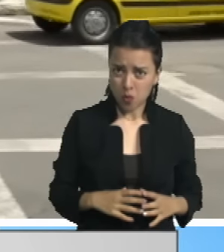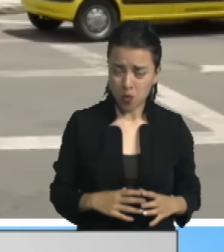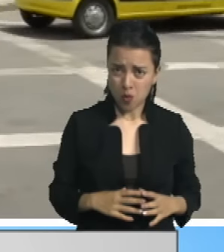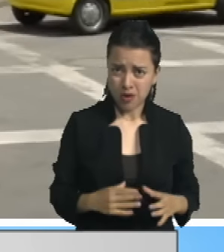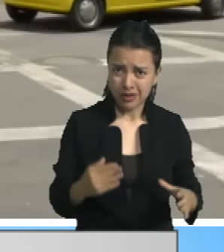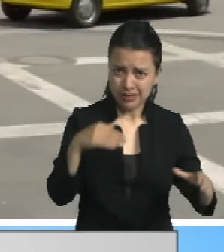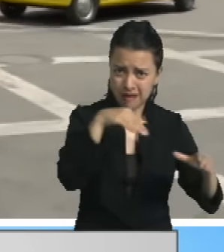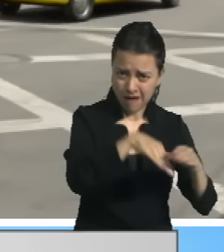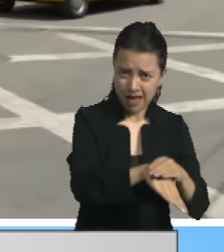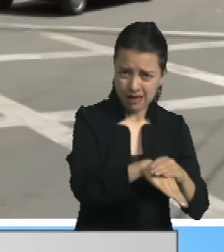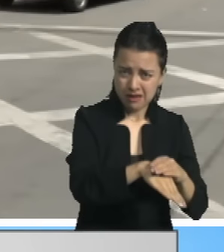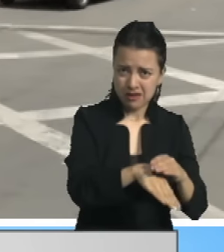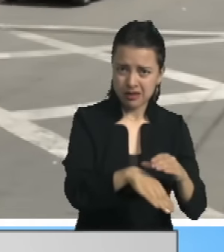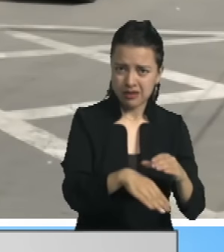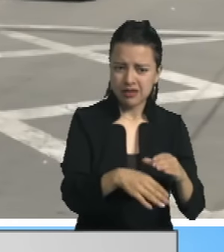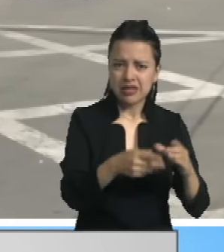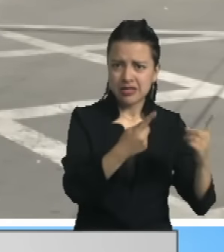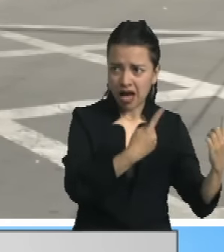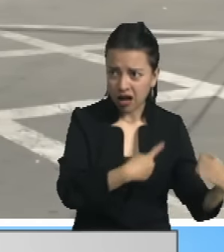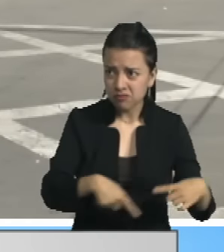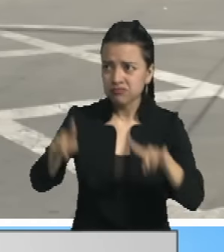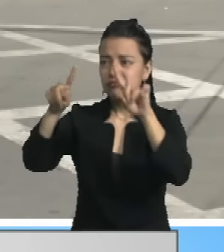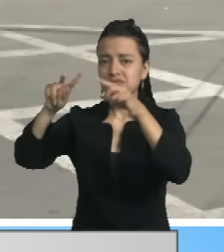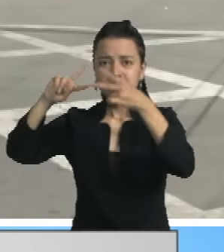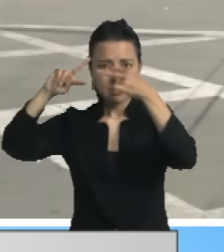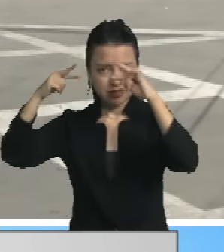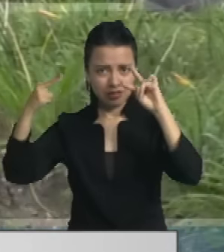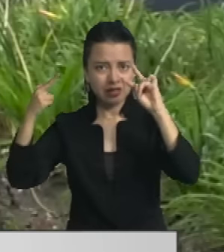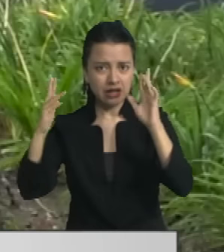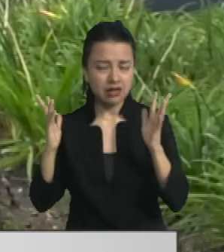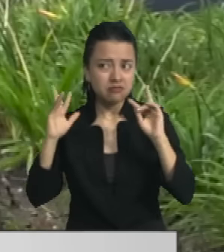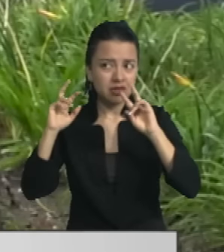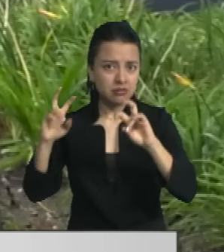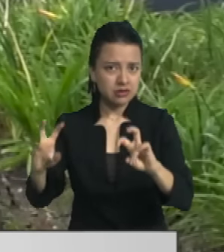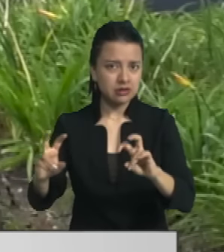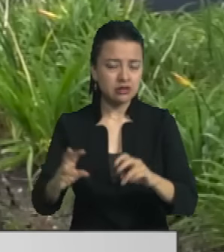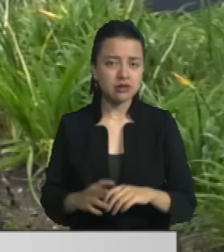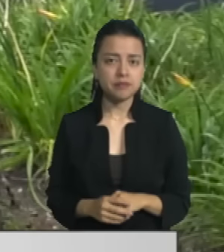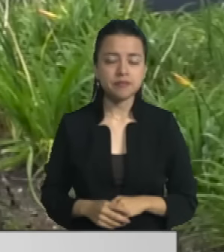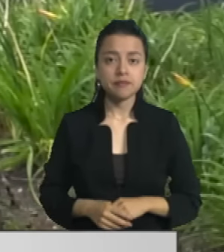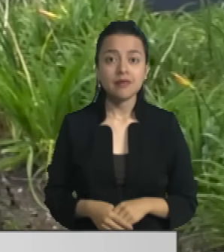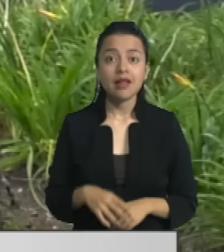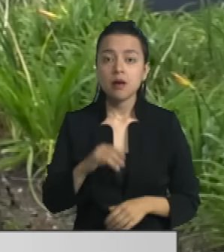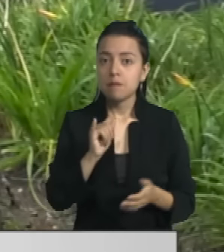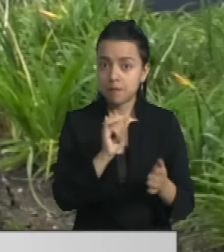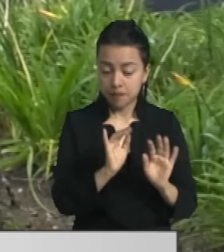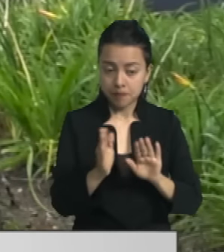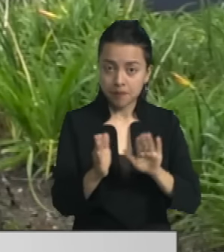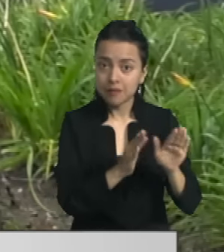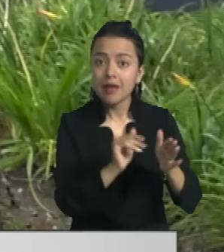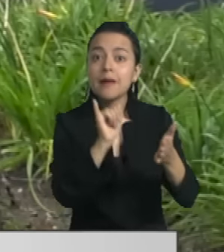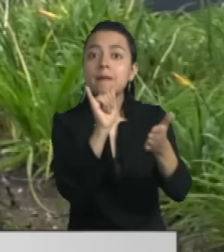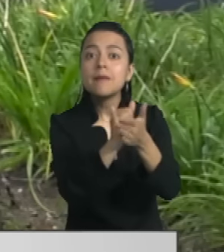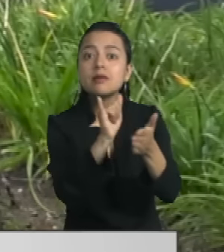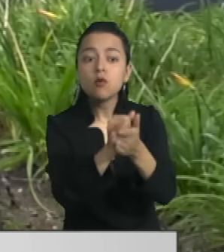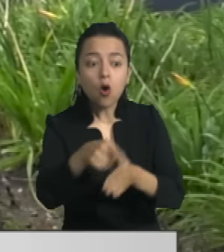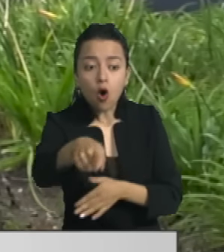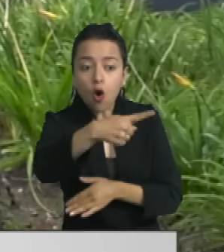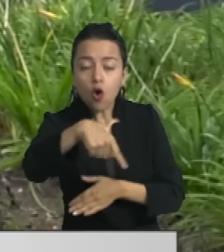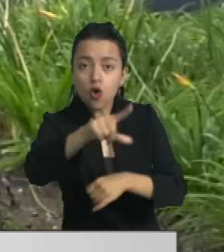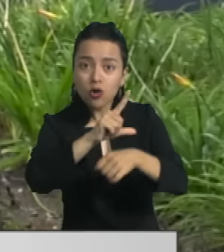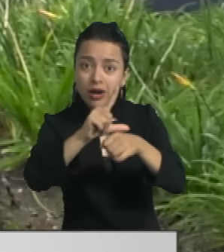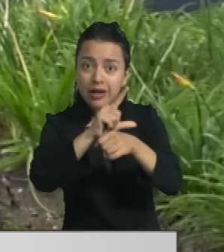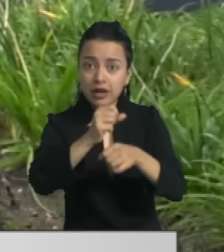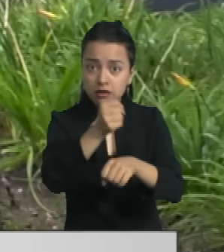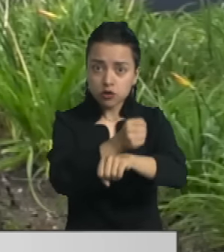allí en esta localidad de suba fue remitido a medicina legal y en esta misma localidad de suba otra impactante noticia un